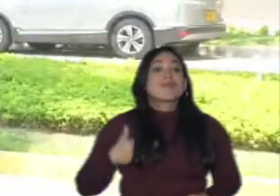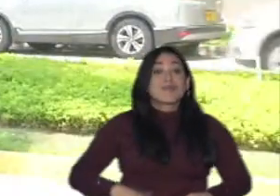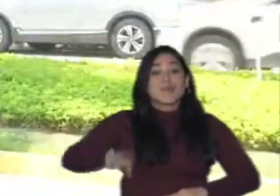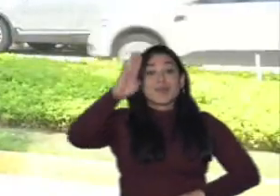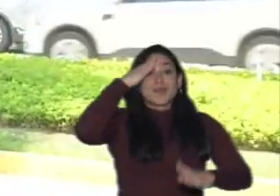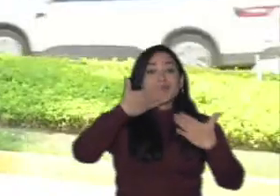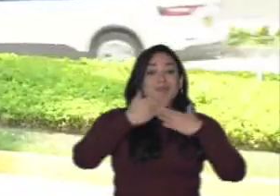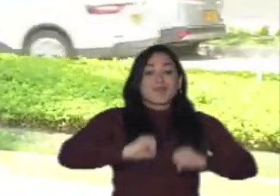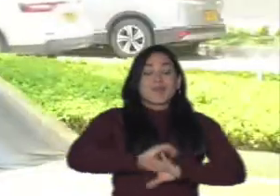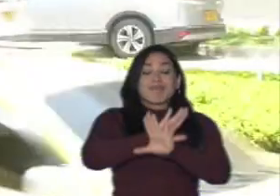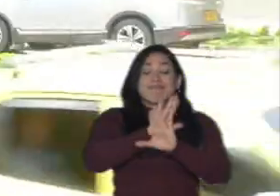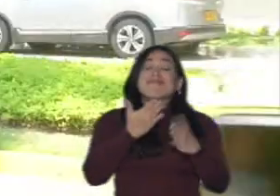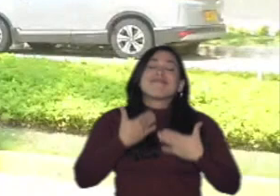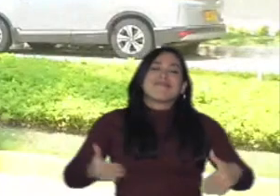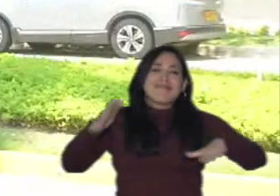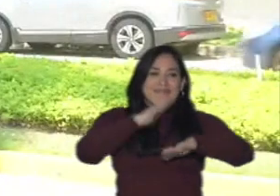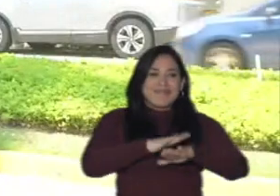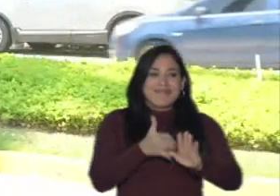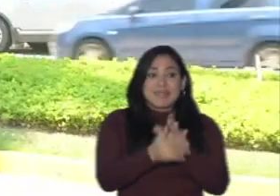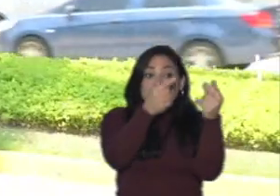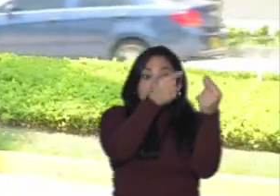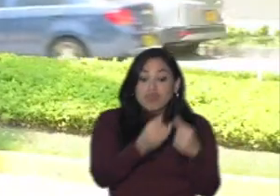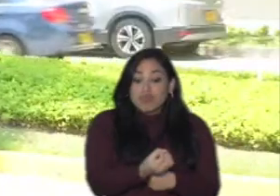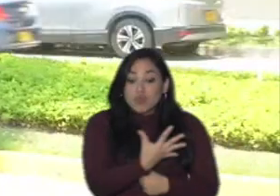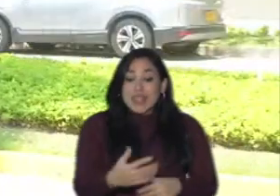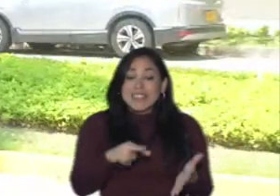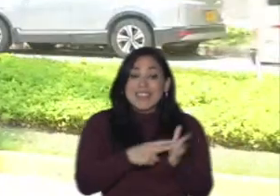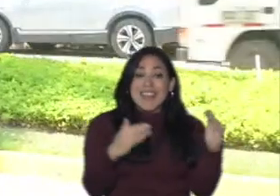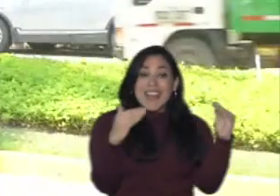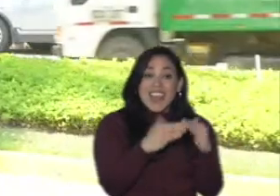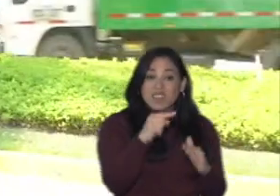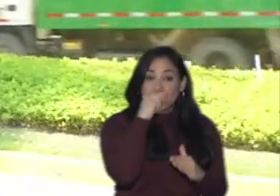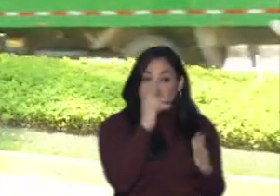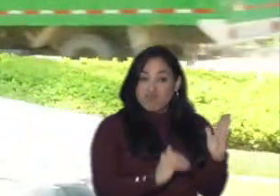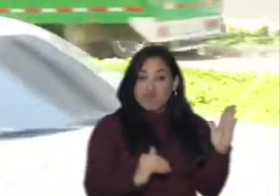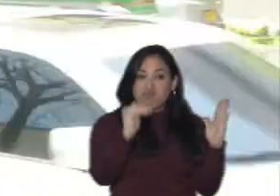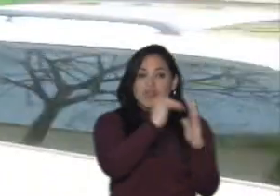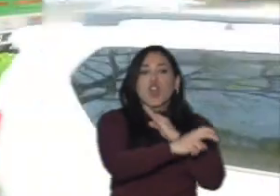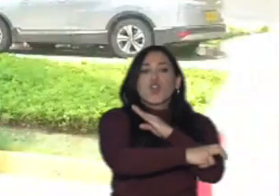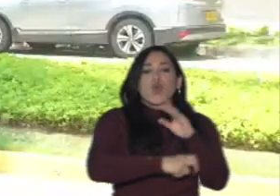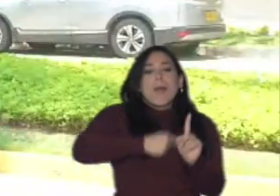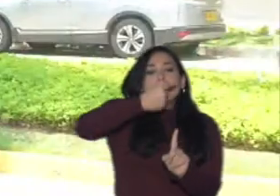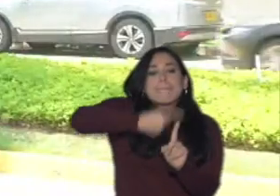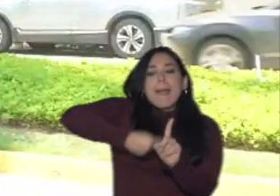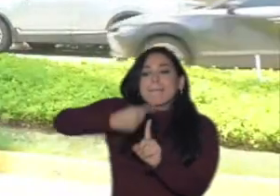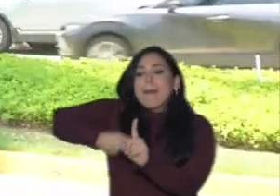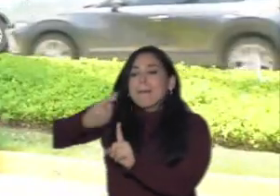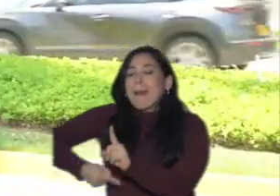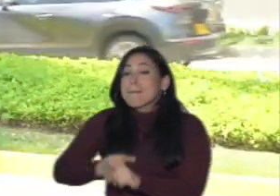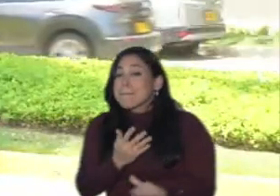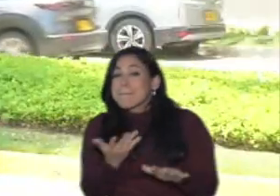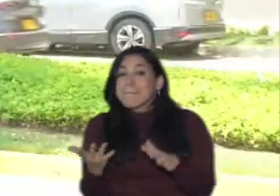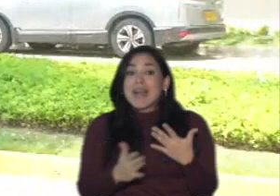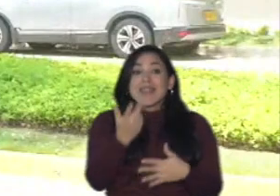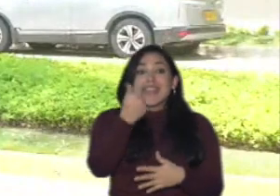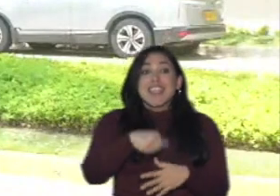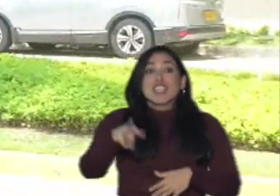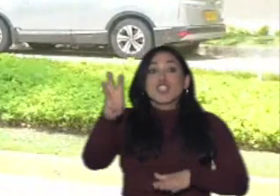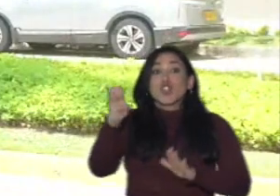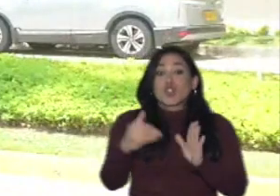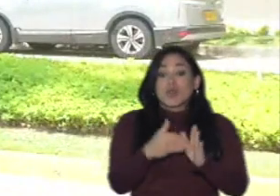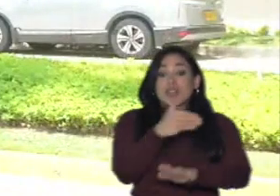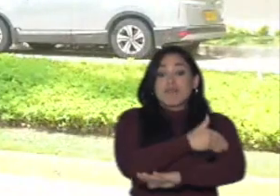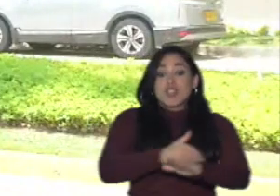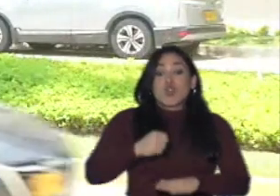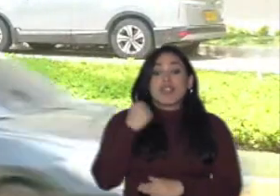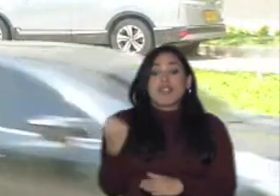Muchas gracias, Luisa. Muy buenas tardes. En cifras quiere decir que en los estratos altos se están robando mensualmente cerca de 18 mil